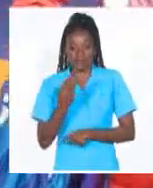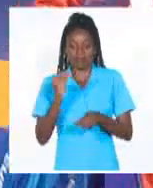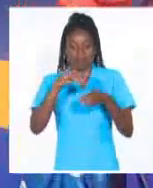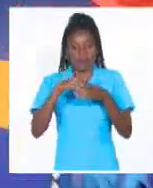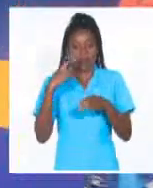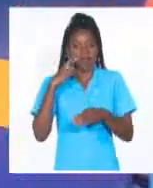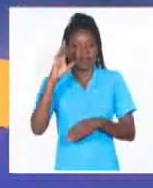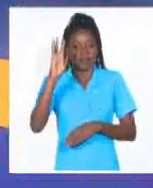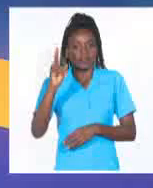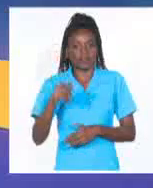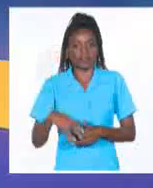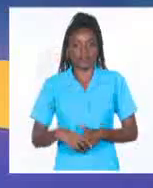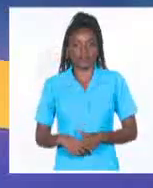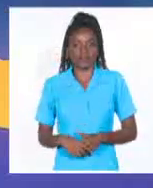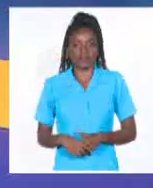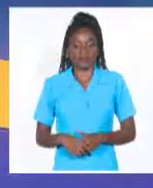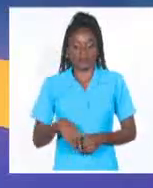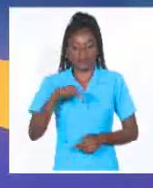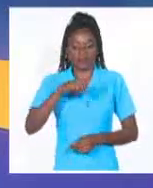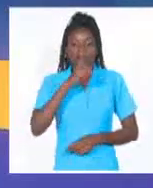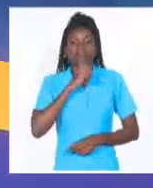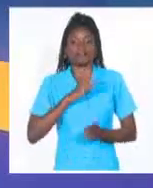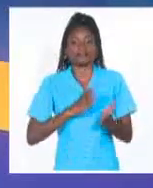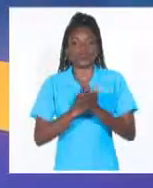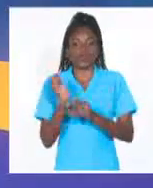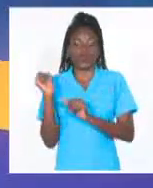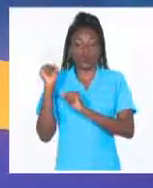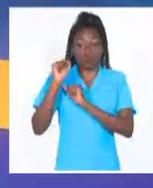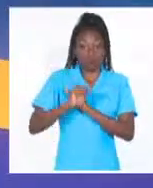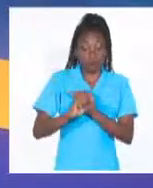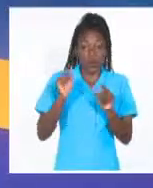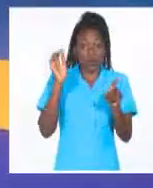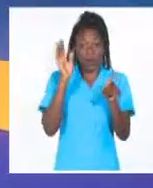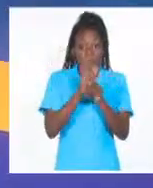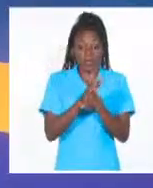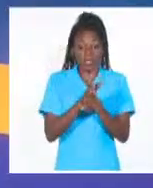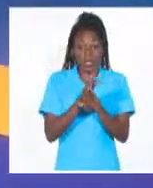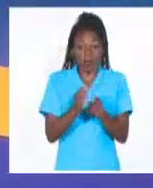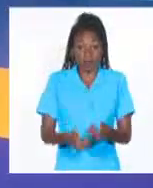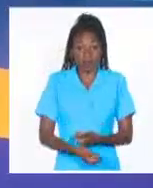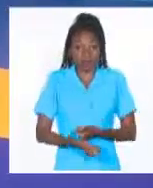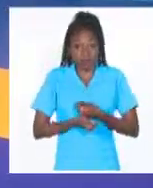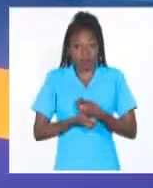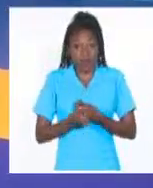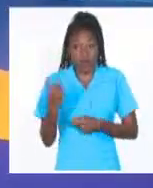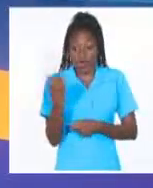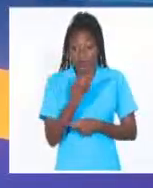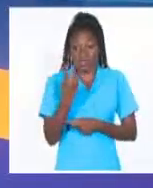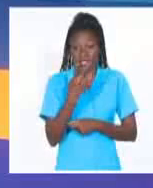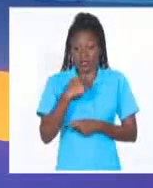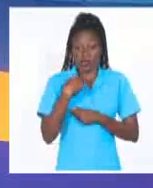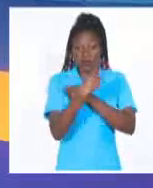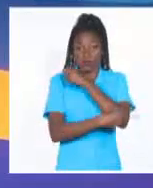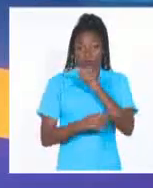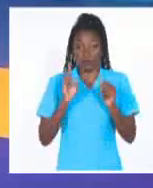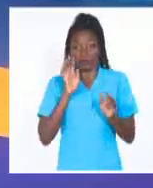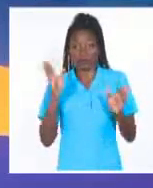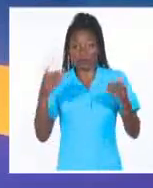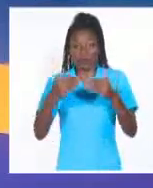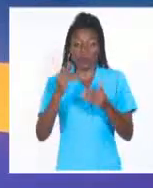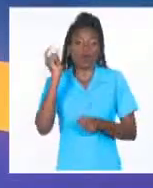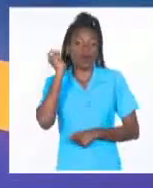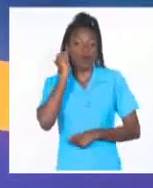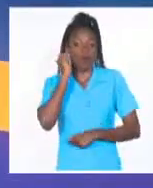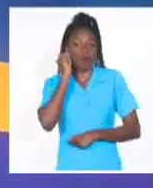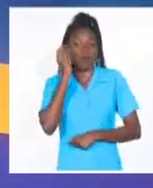resultado. Y este viernes se continúa la lucha, comienza la Greco con dos representantes para nuestro país y culmina la femenina